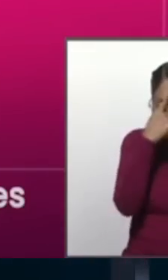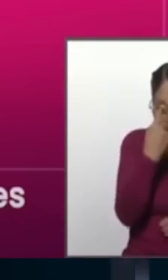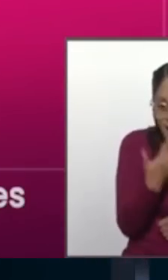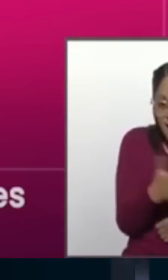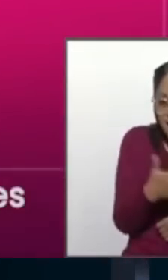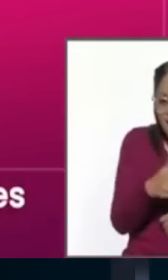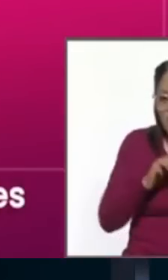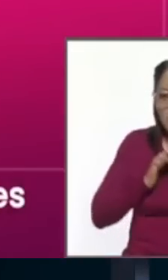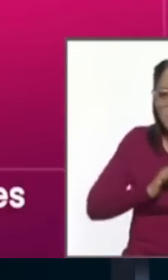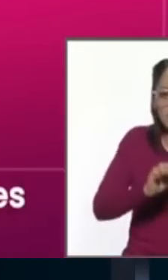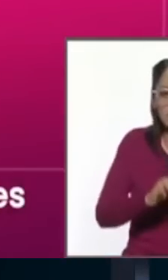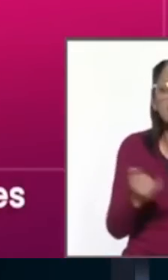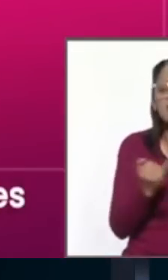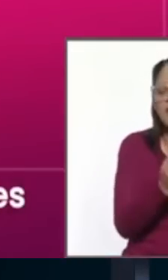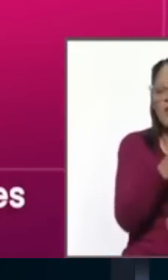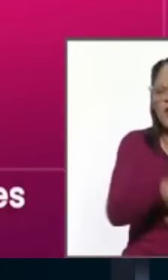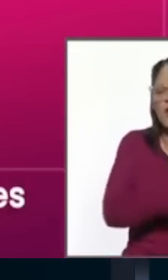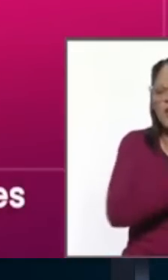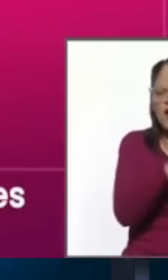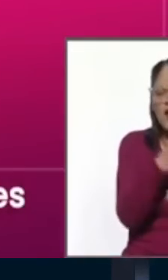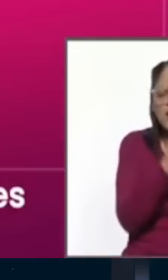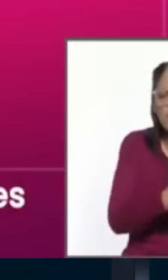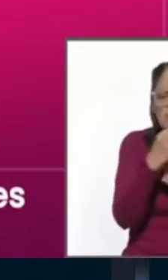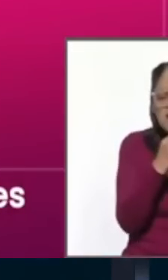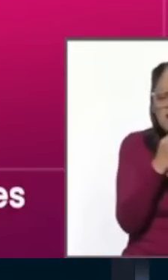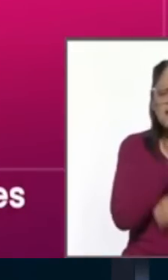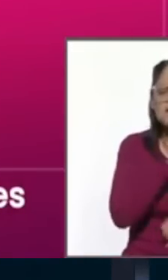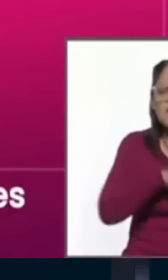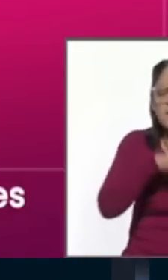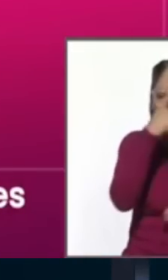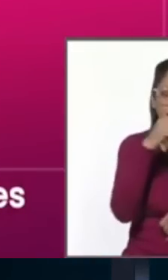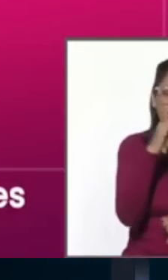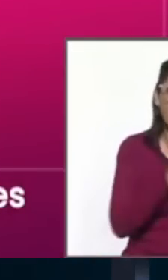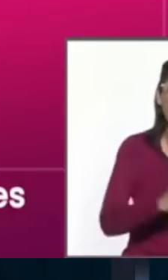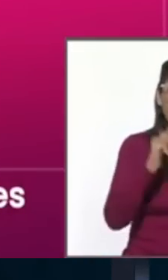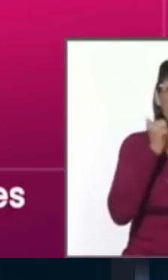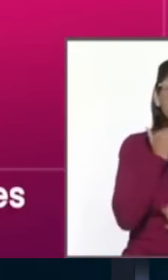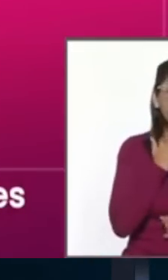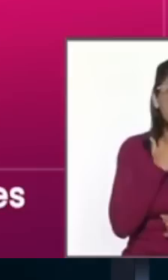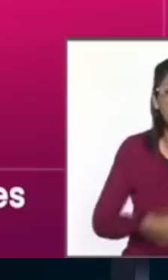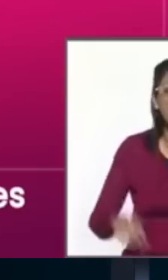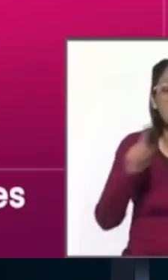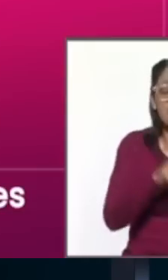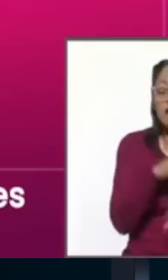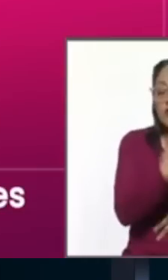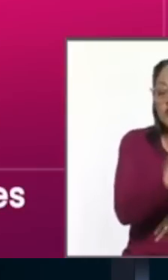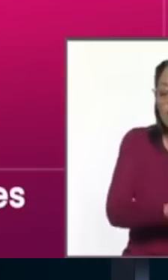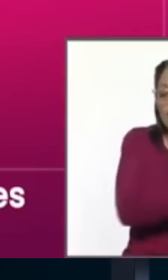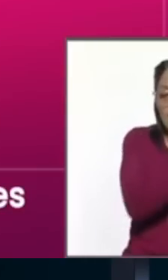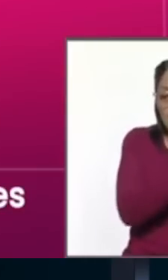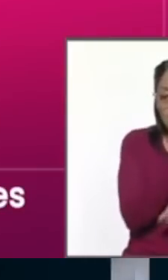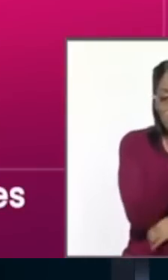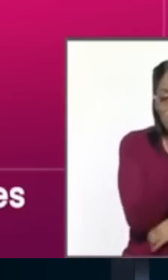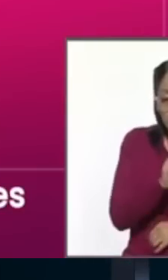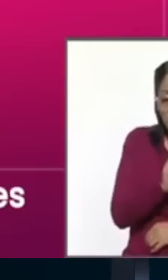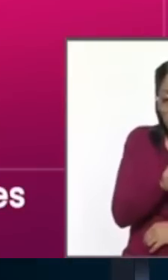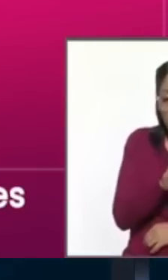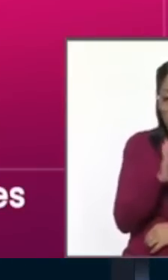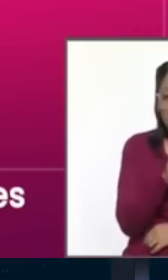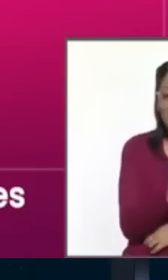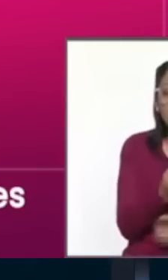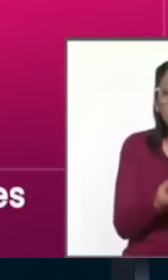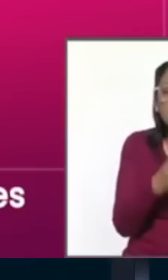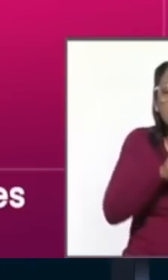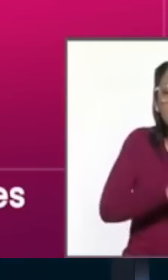especial en el que pueden pedir bebidas alcohólicas. 7. Dos vehículos blindados tipo Suburban con valor de 6 millones de pesos,